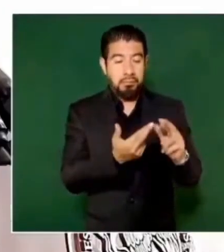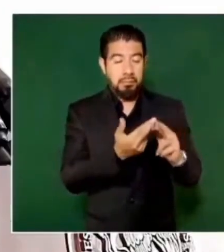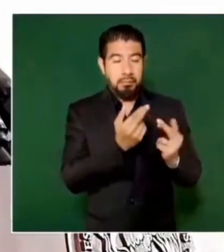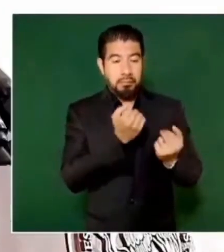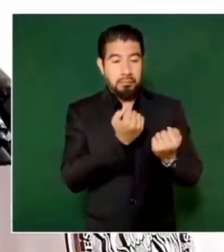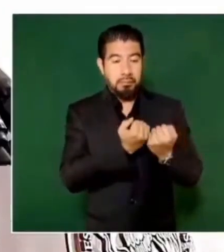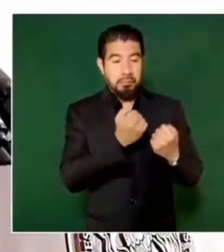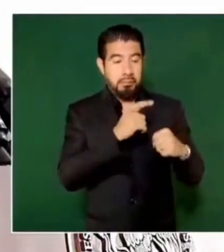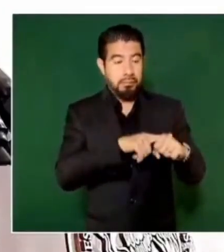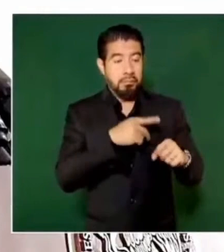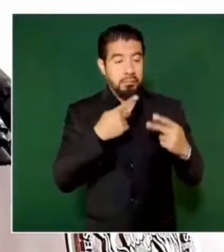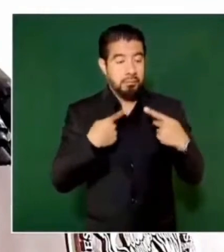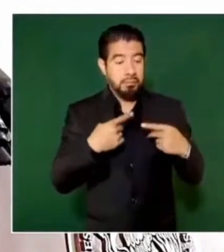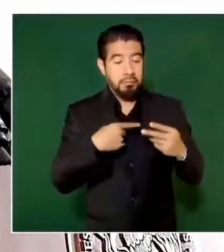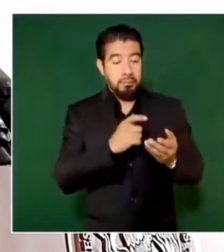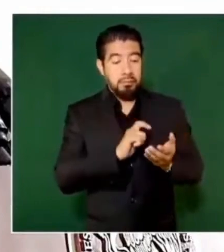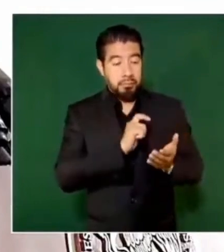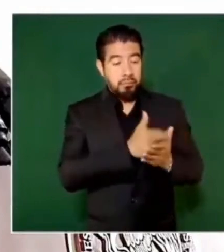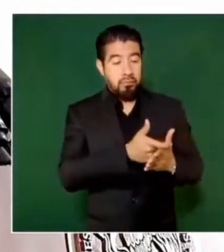contratada y